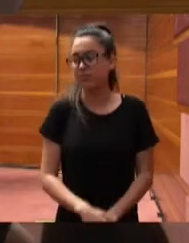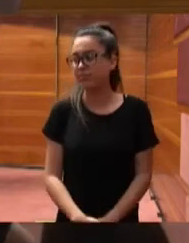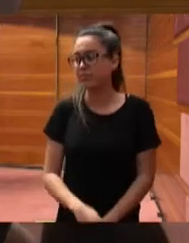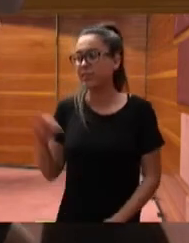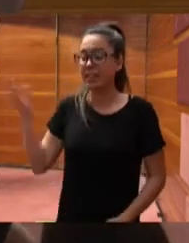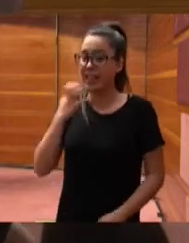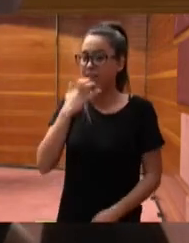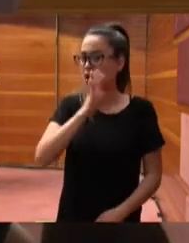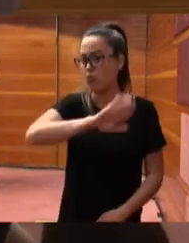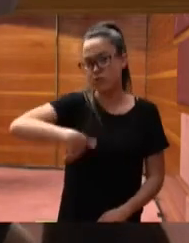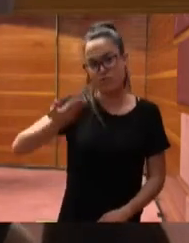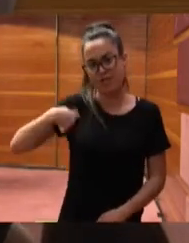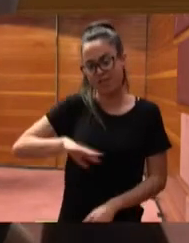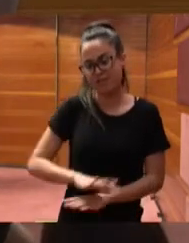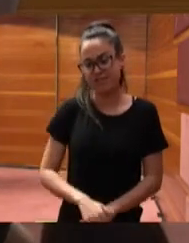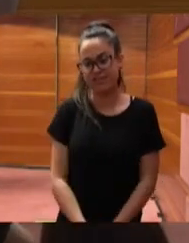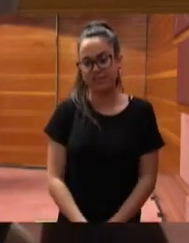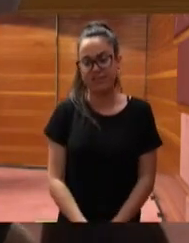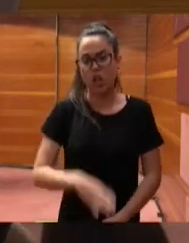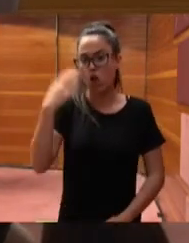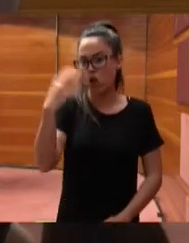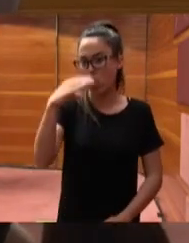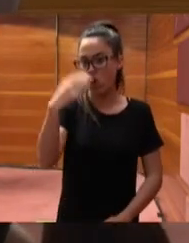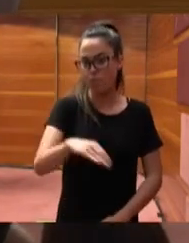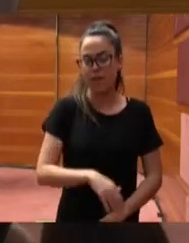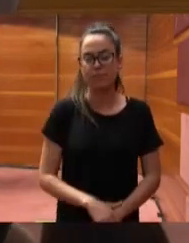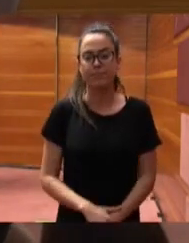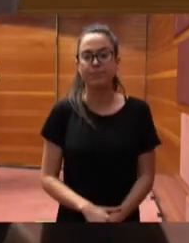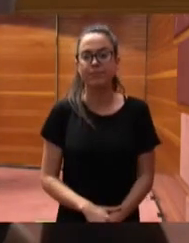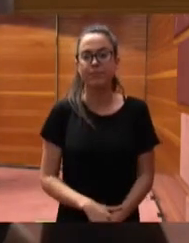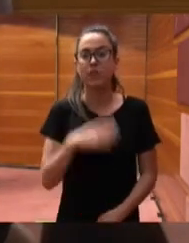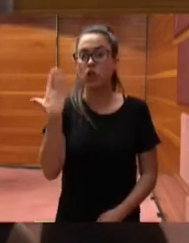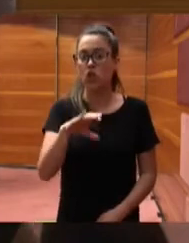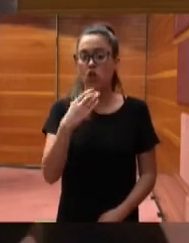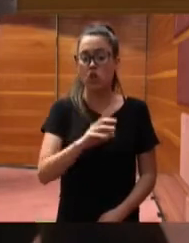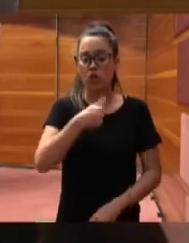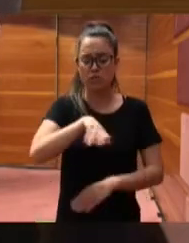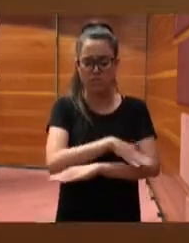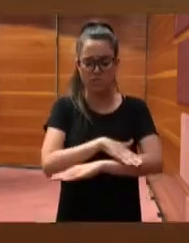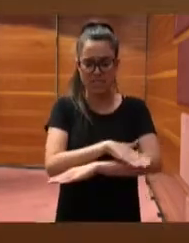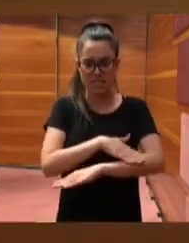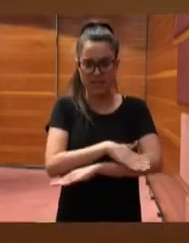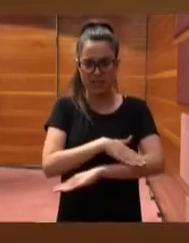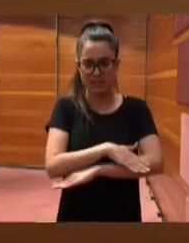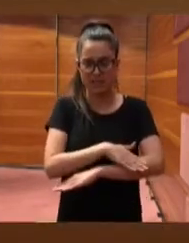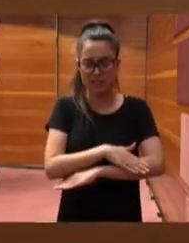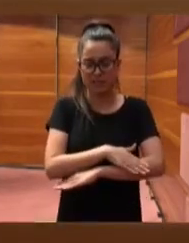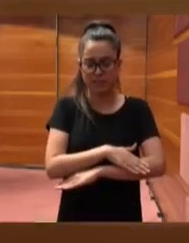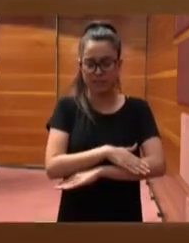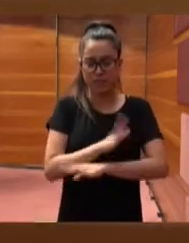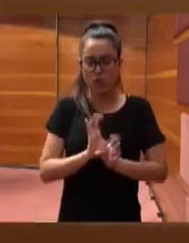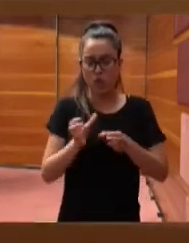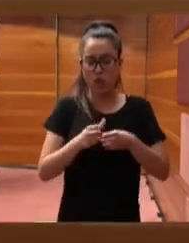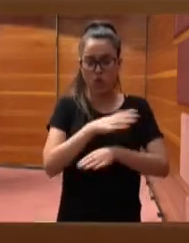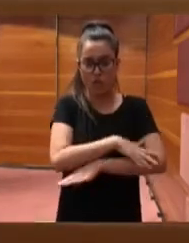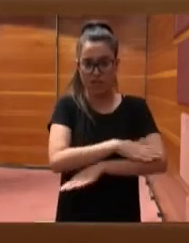último ya, de Colombia, cuando hicimos Open Data concretamente en este caso, en después del gobierno, fue en el